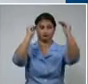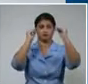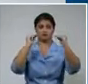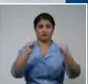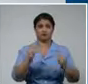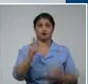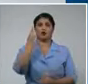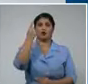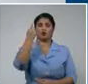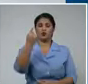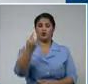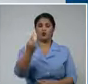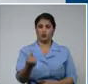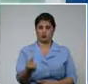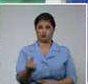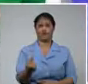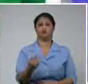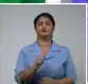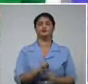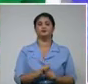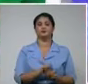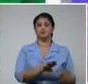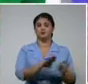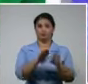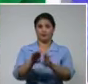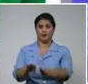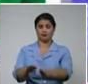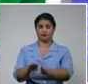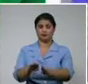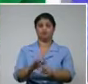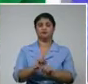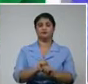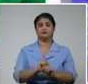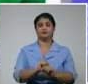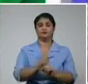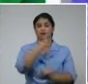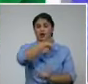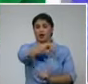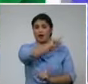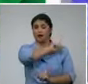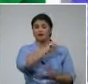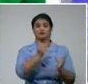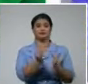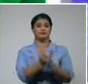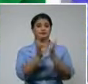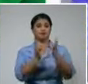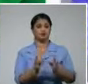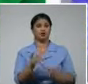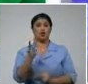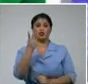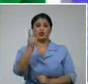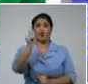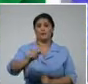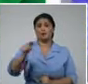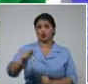Y ayer se diagnostican 2 pacientes, 2 personas con COVID-19